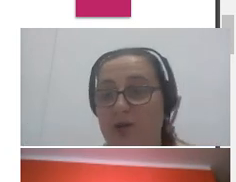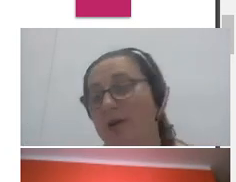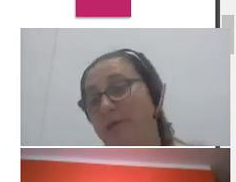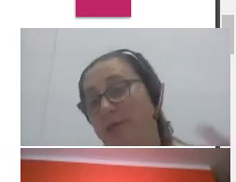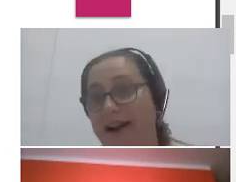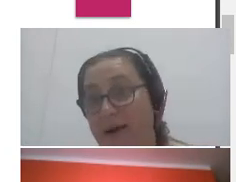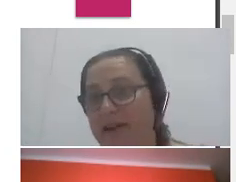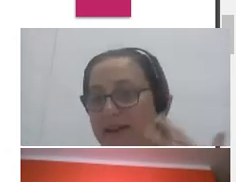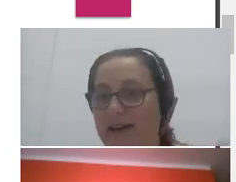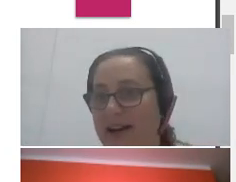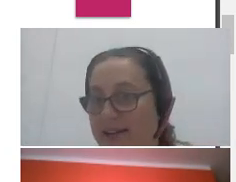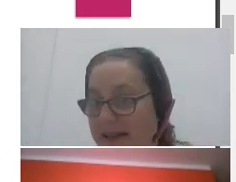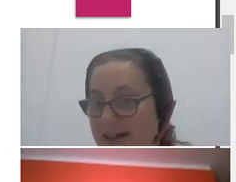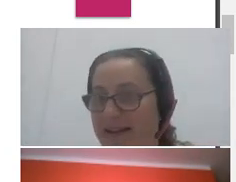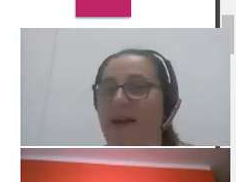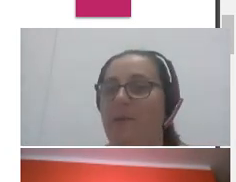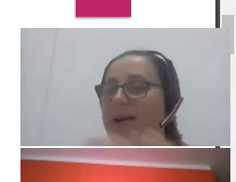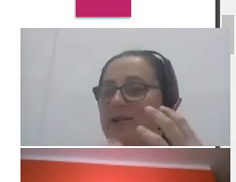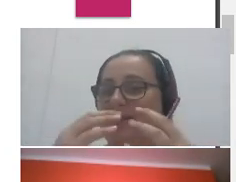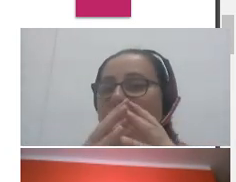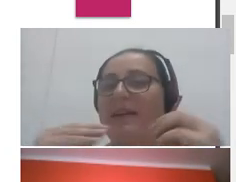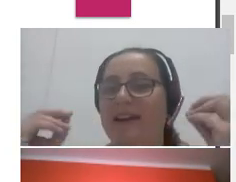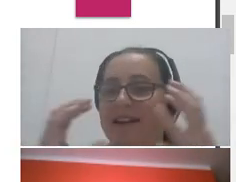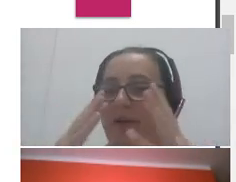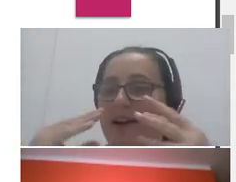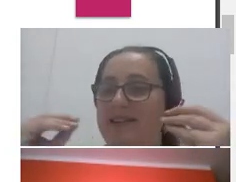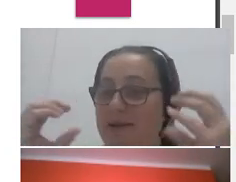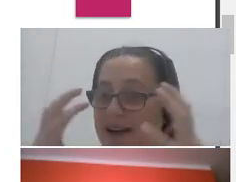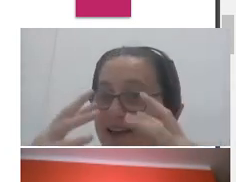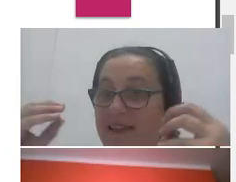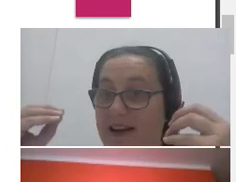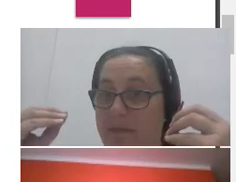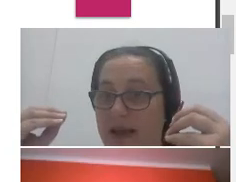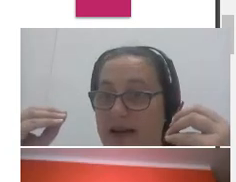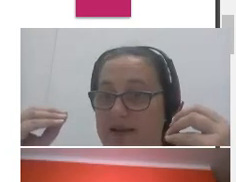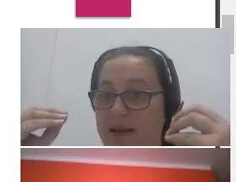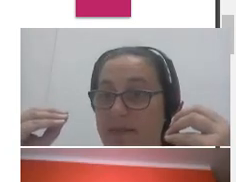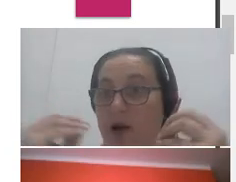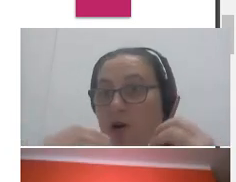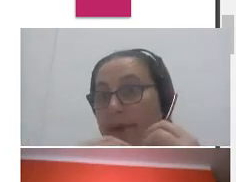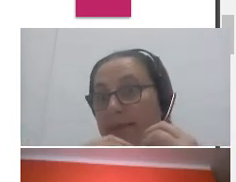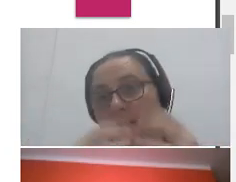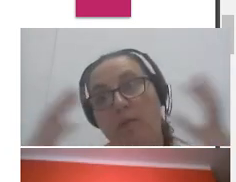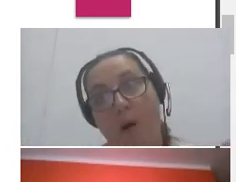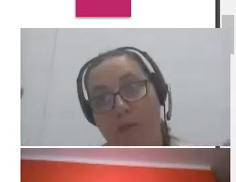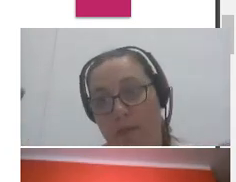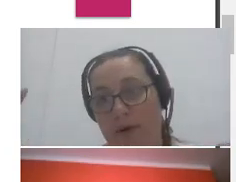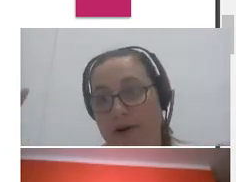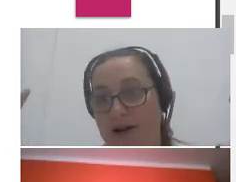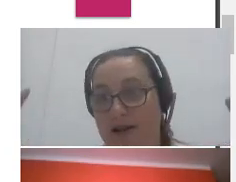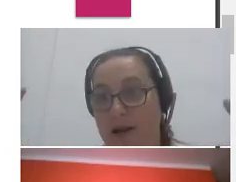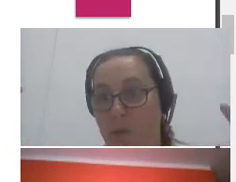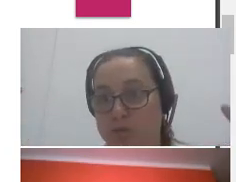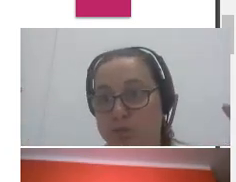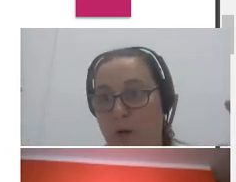que nos ayuda, por eso las cremas tienen queratina, porque nos ayuda a mantener esta flexibilidad en la piel, ¿sí? Nos permiten